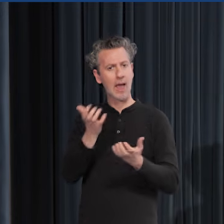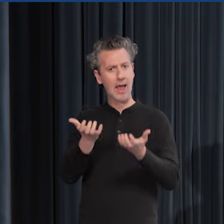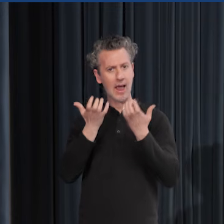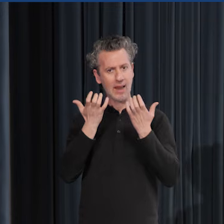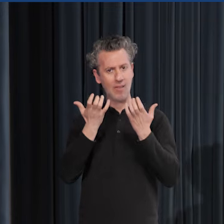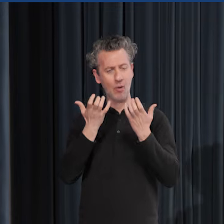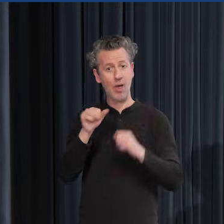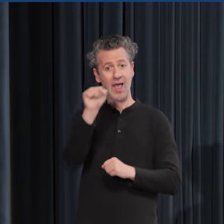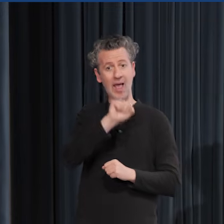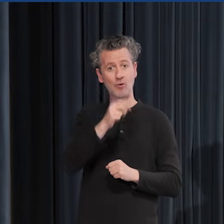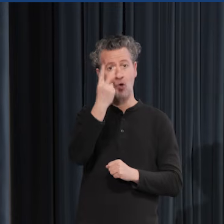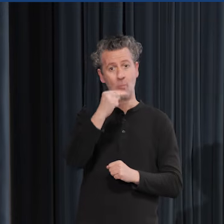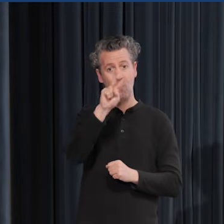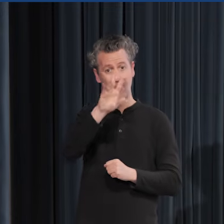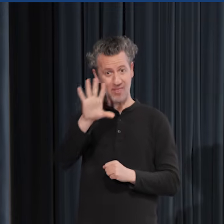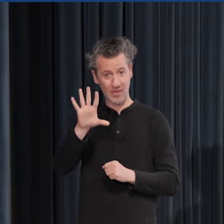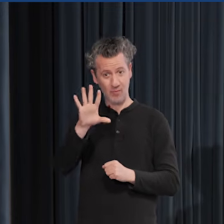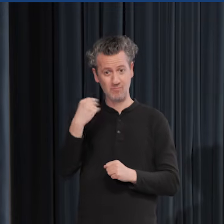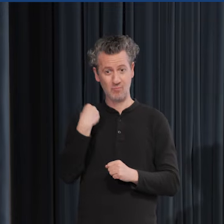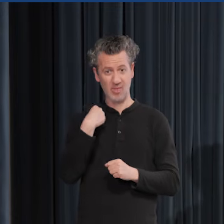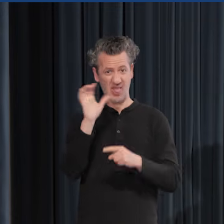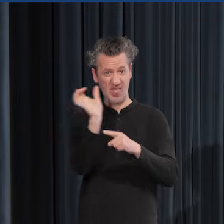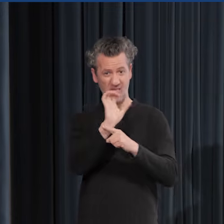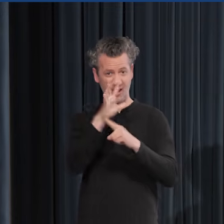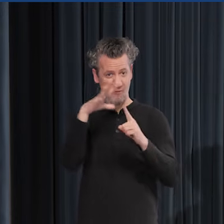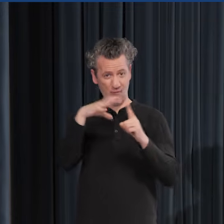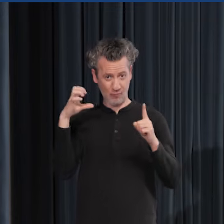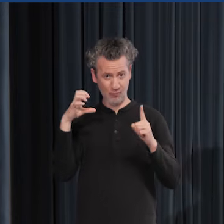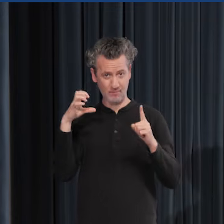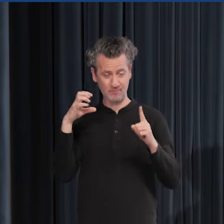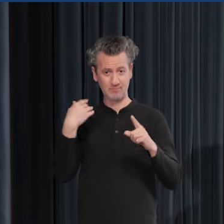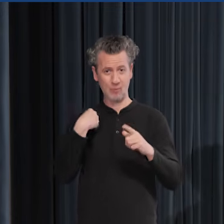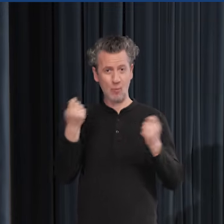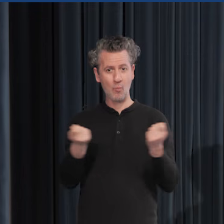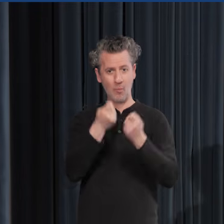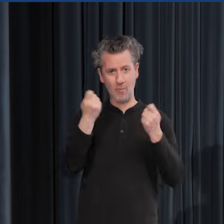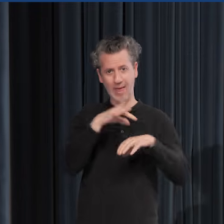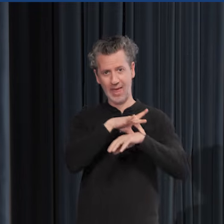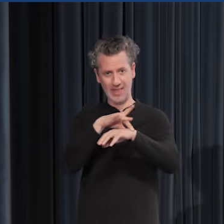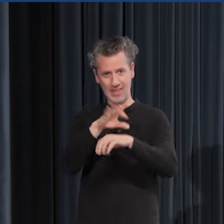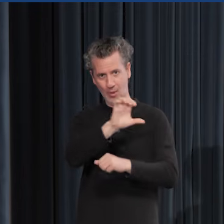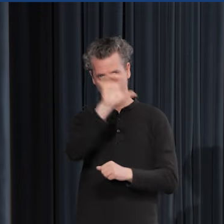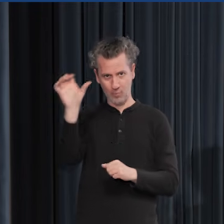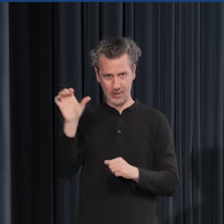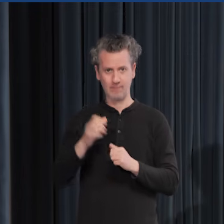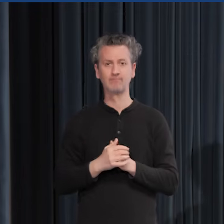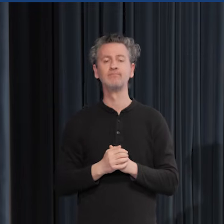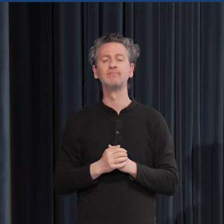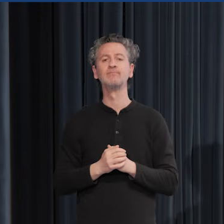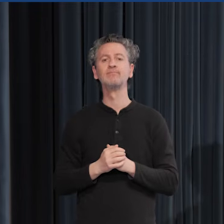edición de 2025 del certamen cinematográfico que promueve la Agencia Europea.